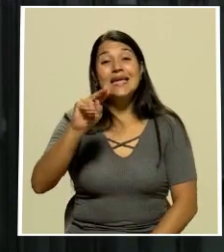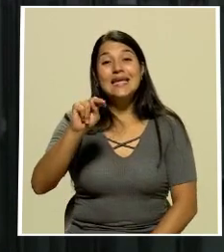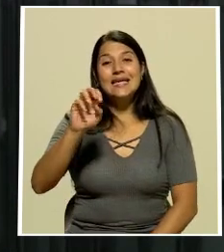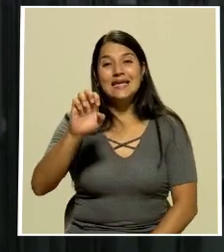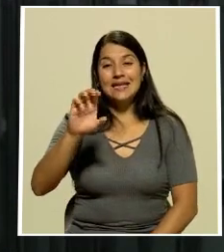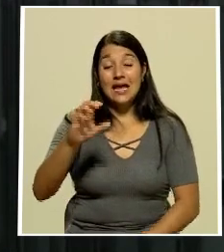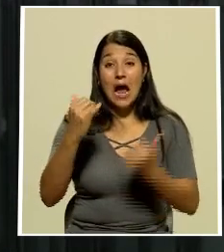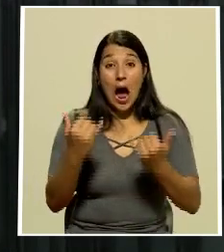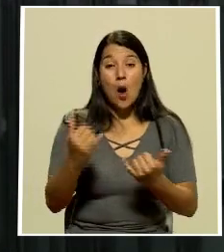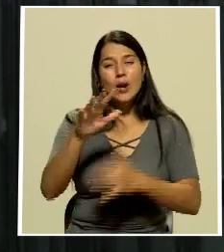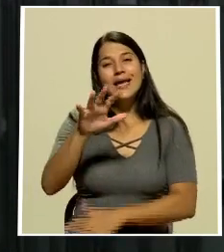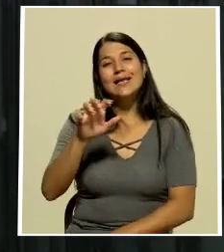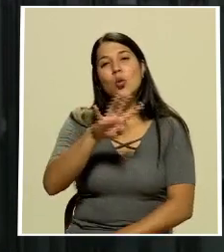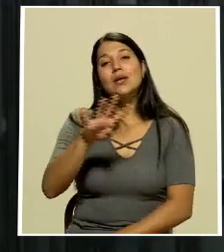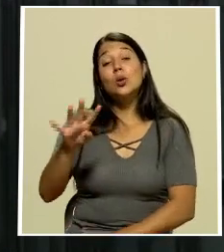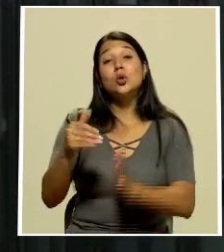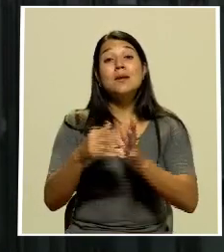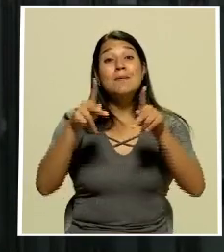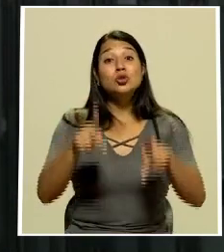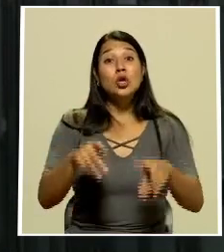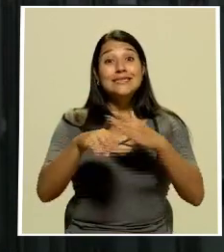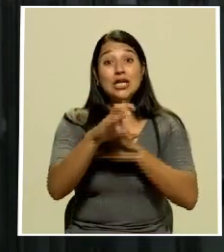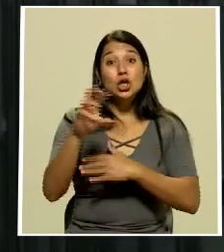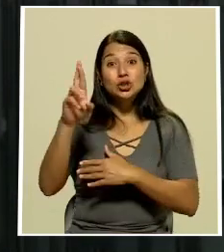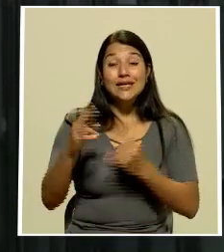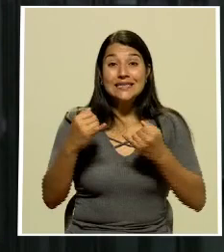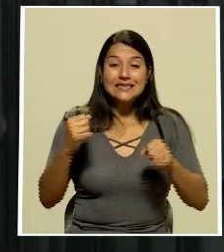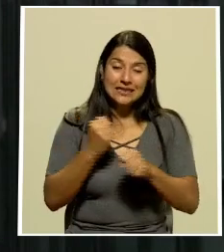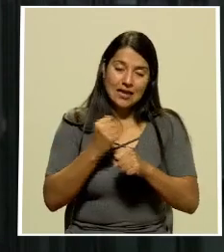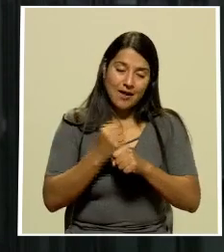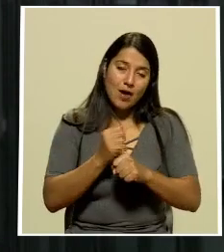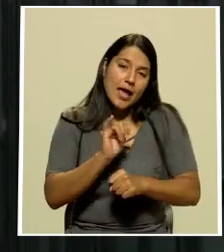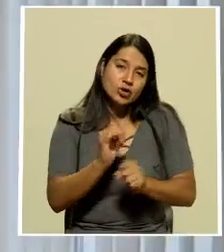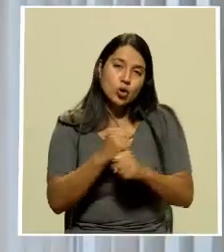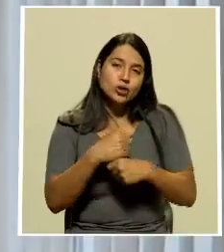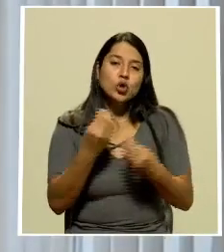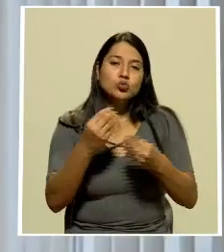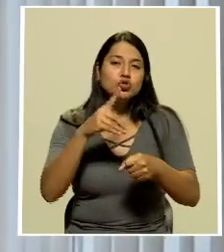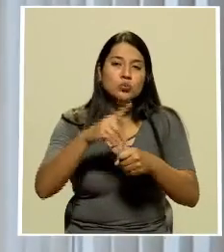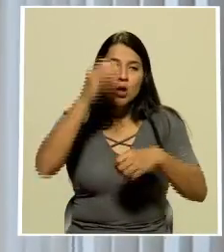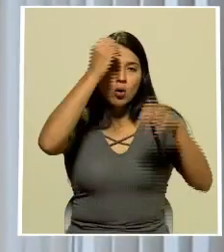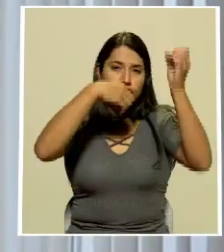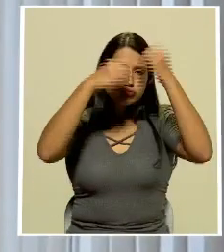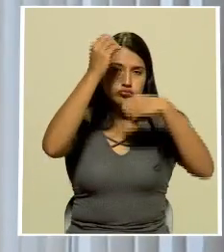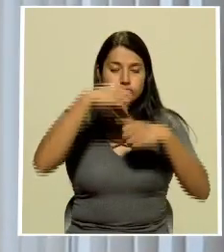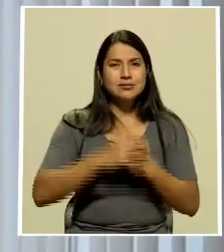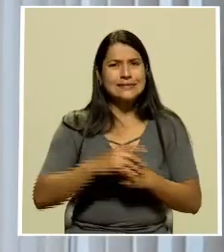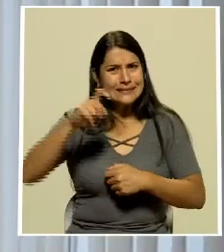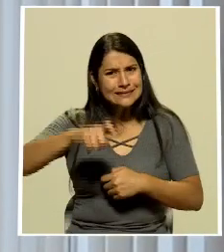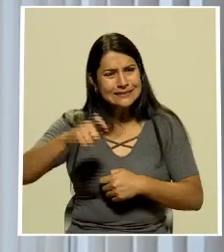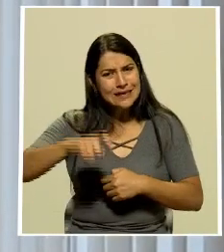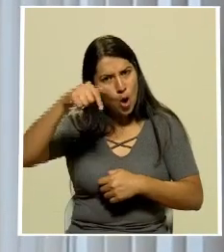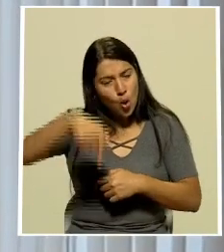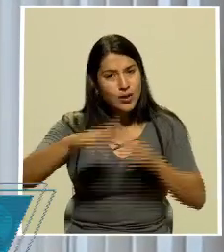sin empleo en nuestro país. Esto, por supuesto, que generó diversas reacciones acá en el Congreso. Veamos. Es necesario que hoy atendamos la